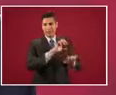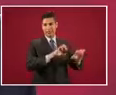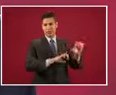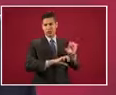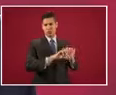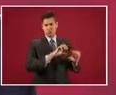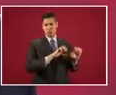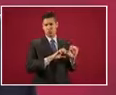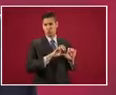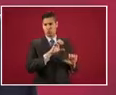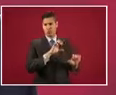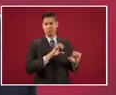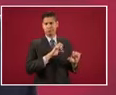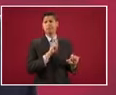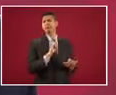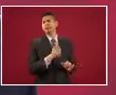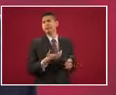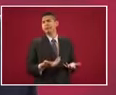empresarios